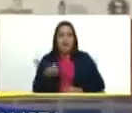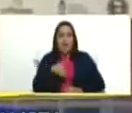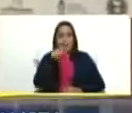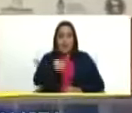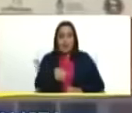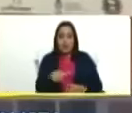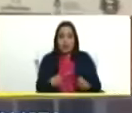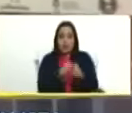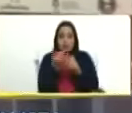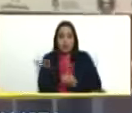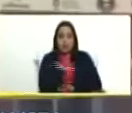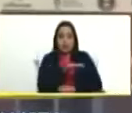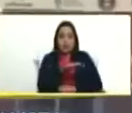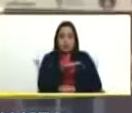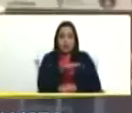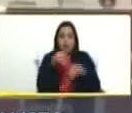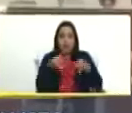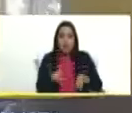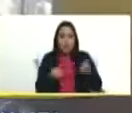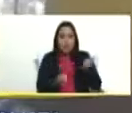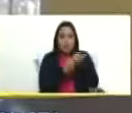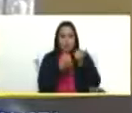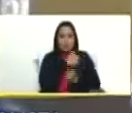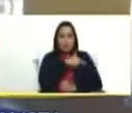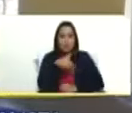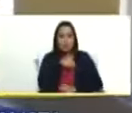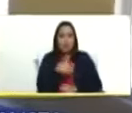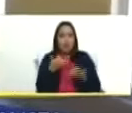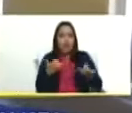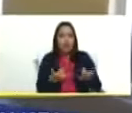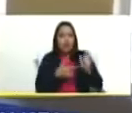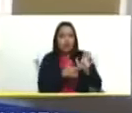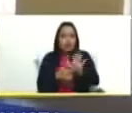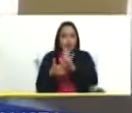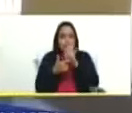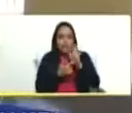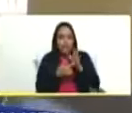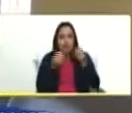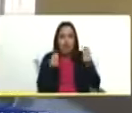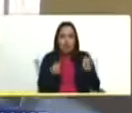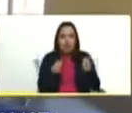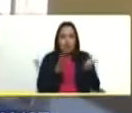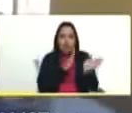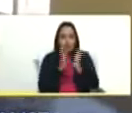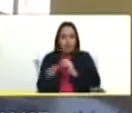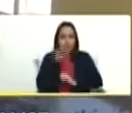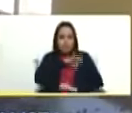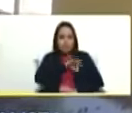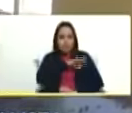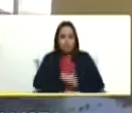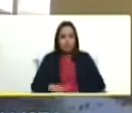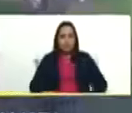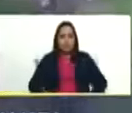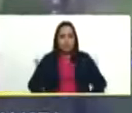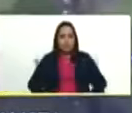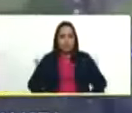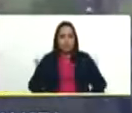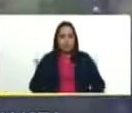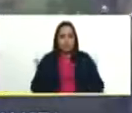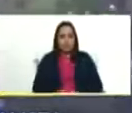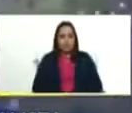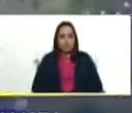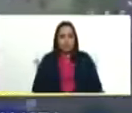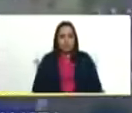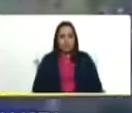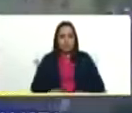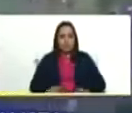usted. Cuente con nosotros. Nos dirigimos ahora a mostrarle nuestra cartografía social. Por acá nos encontramos a